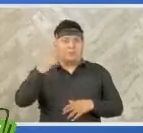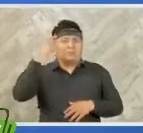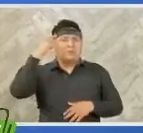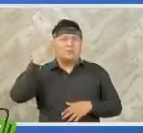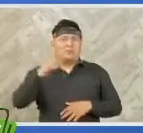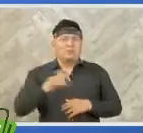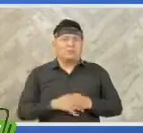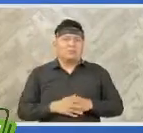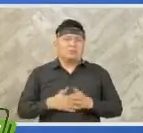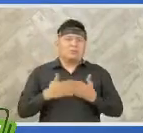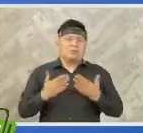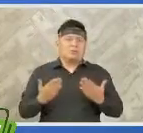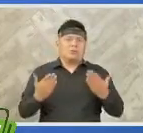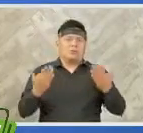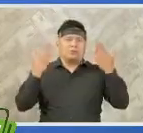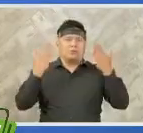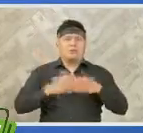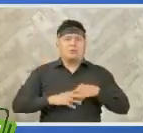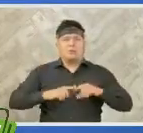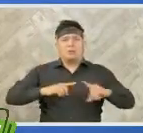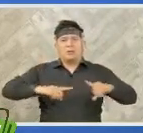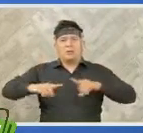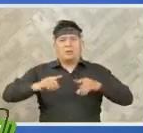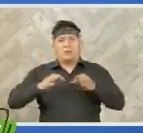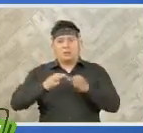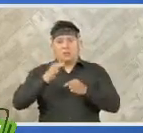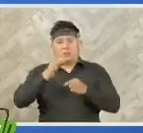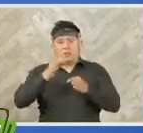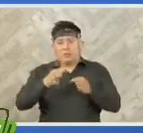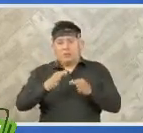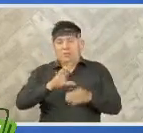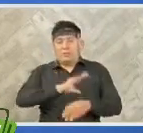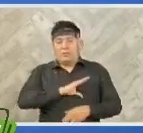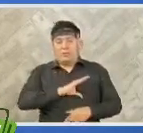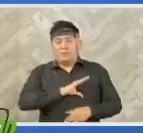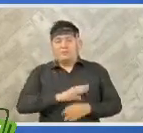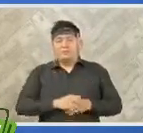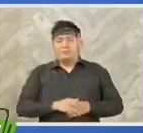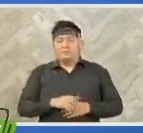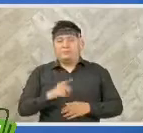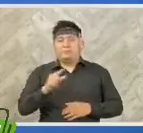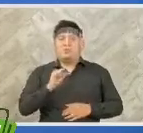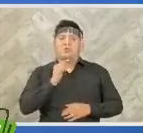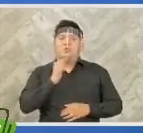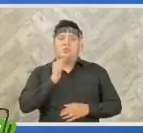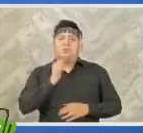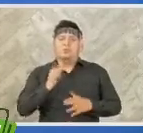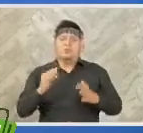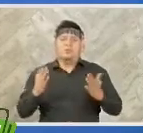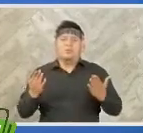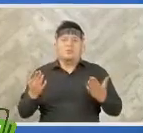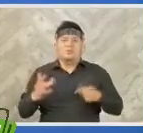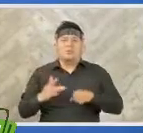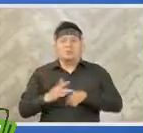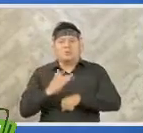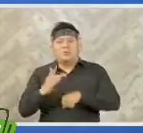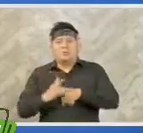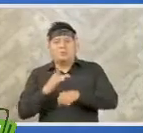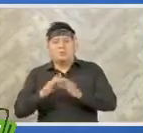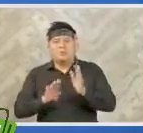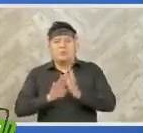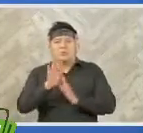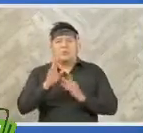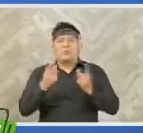consideran ustedes que es el papel de la Administración Municipal y del alcalde Jairo Yáñez en la promoción del desarrollo y del fomento